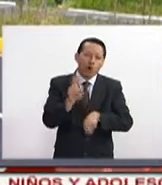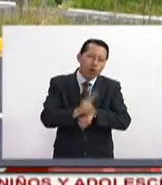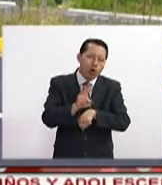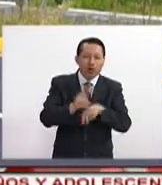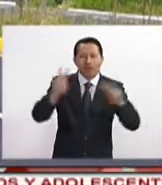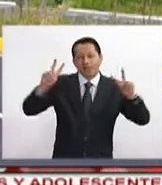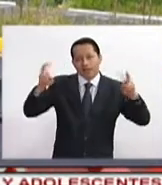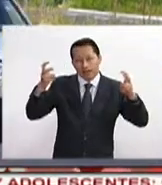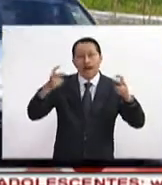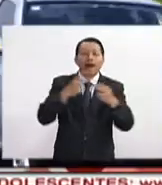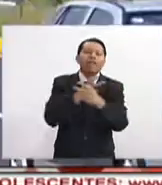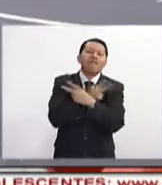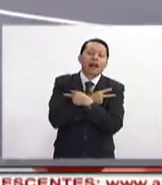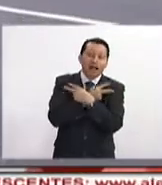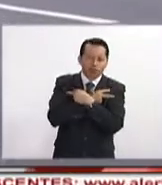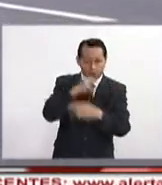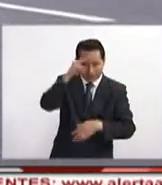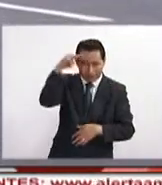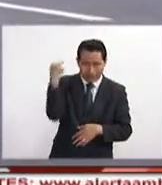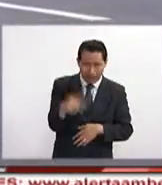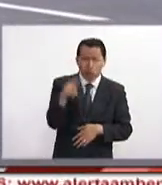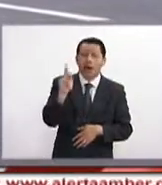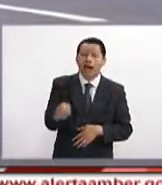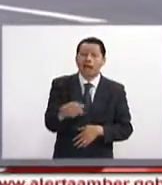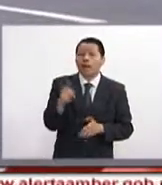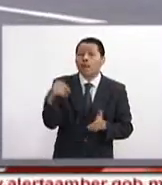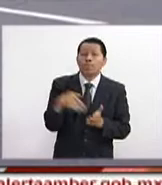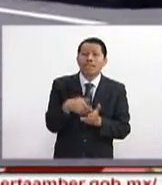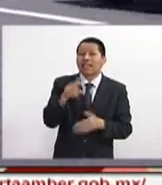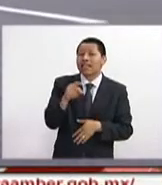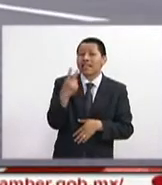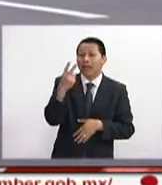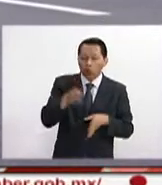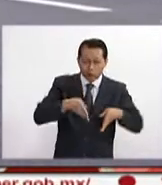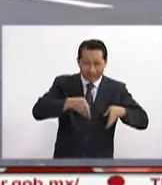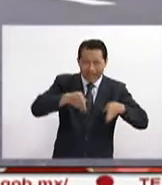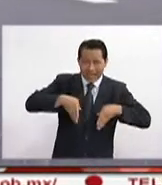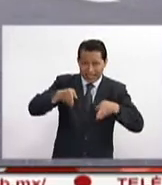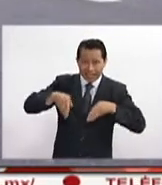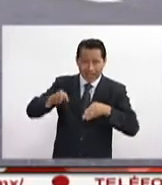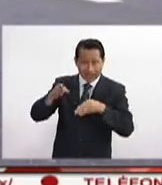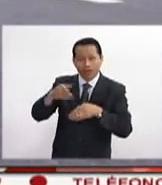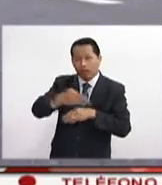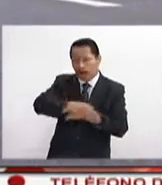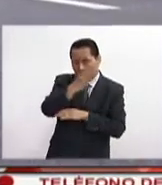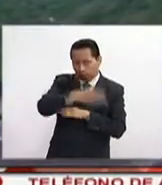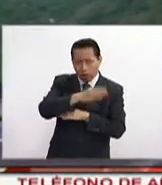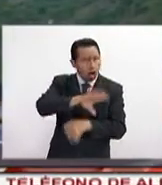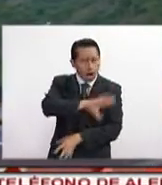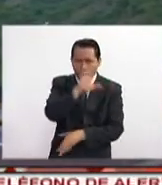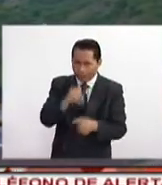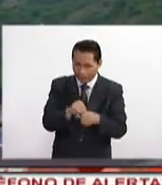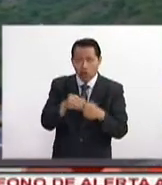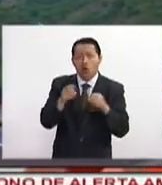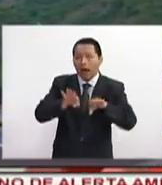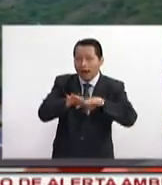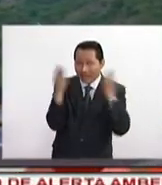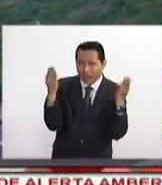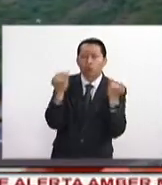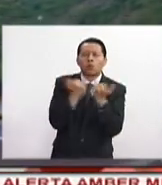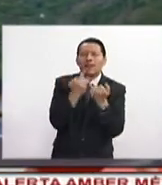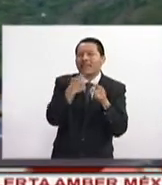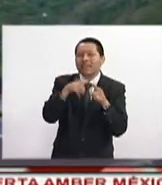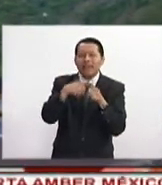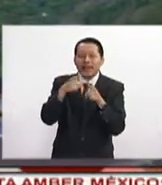Verano. Esto implica que se mantendrán abiertos los 1,032 carriles en las casetas de cobro y se emplearán diversos mecanismos